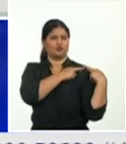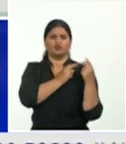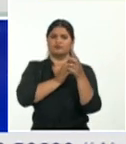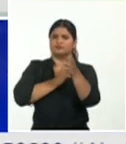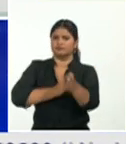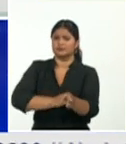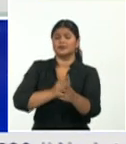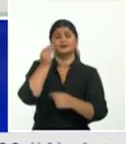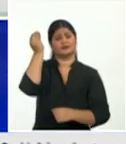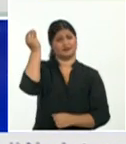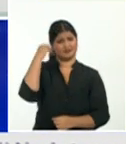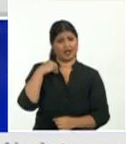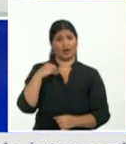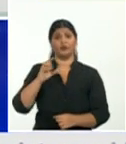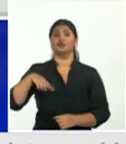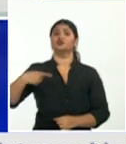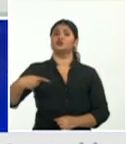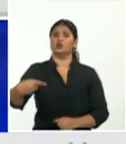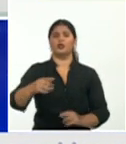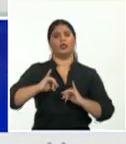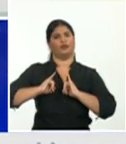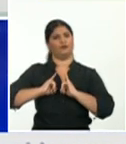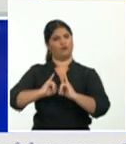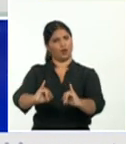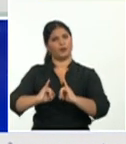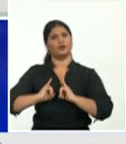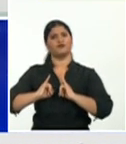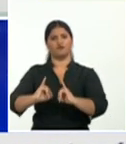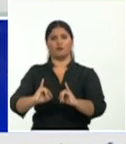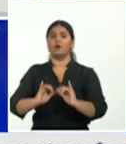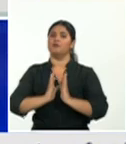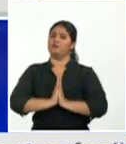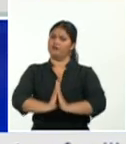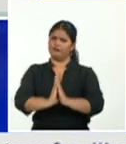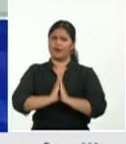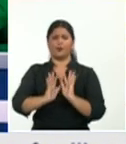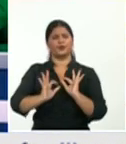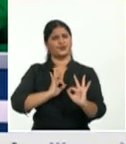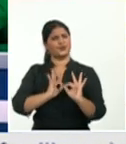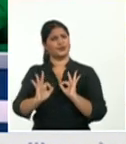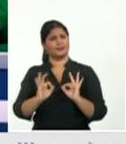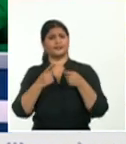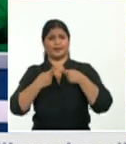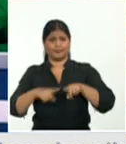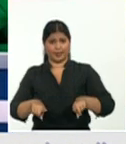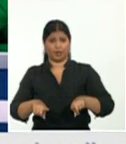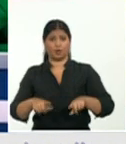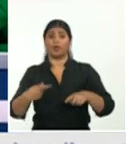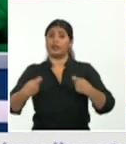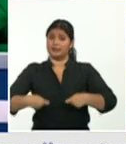se repite todos los días, que cualquiera lo dice en su discurso, pero que de verdad que hay que exigirla